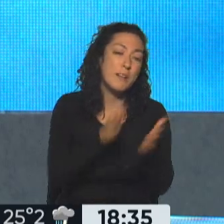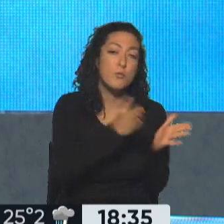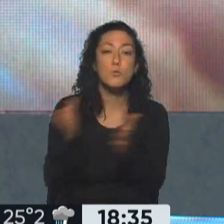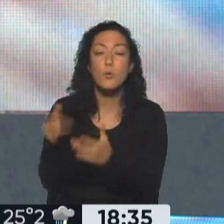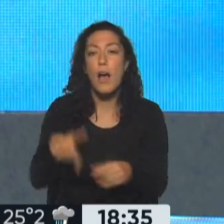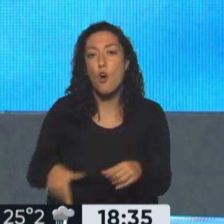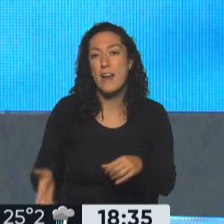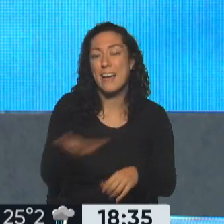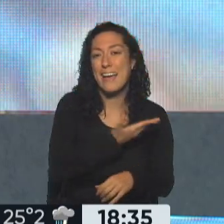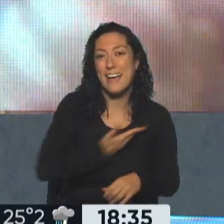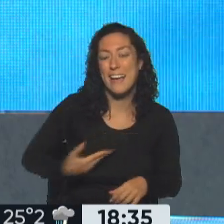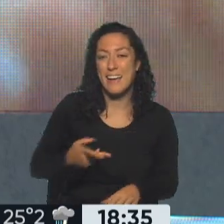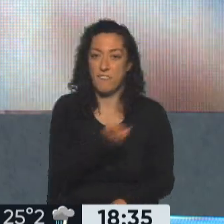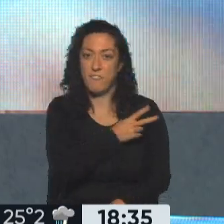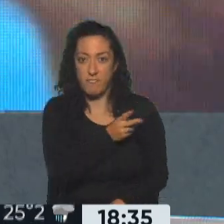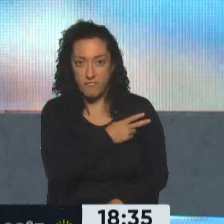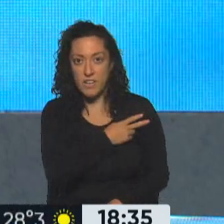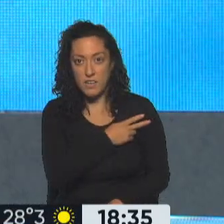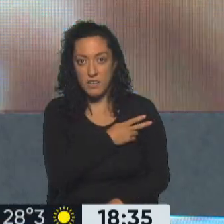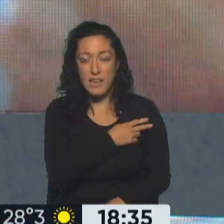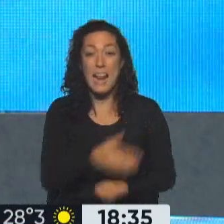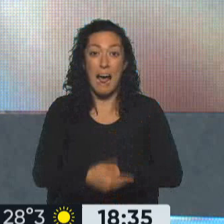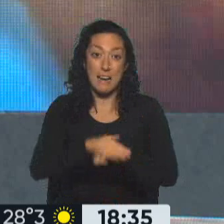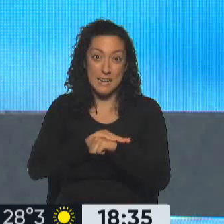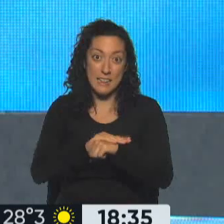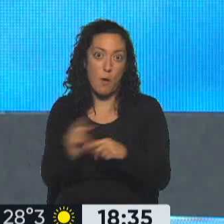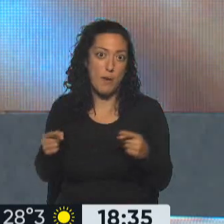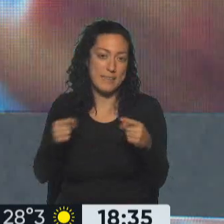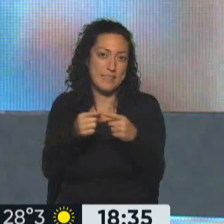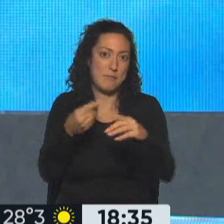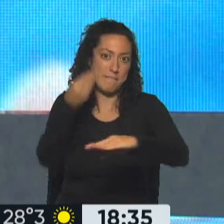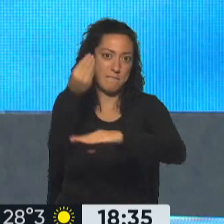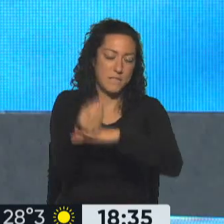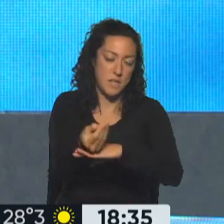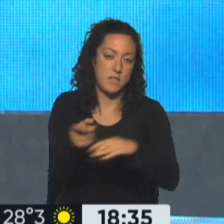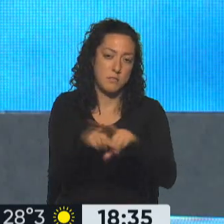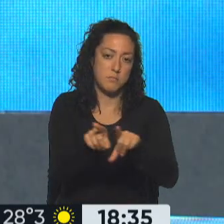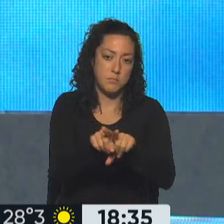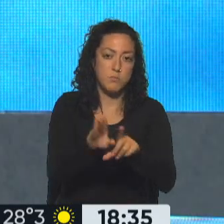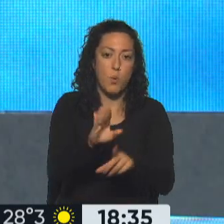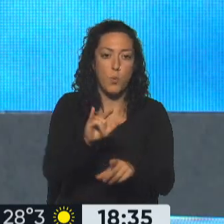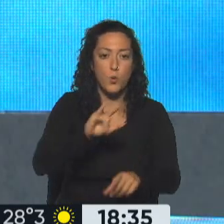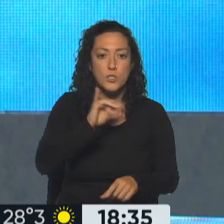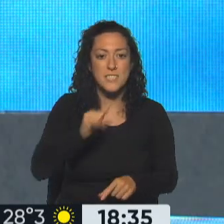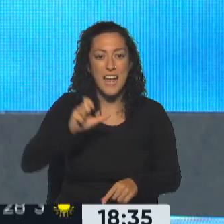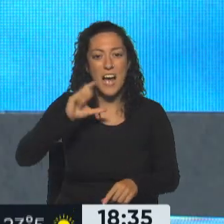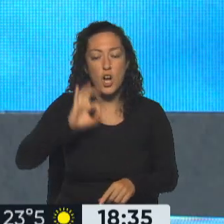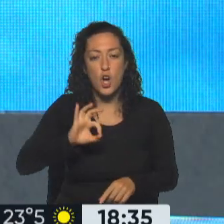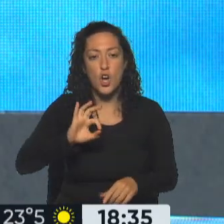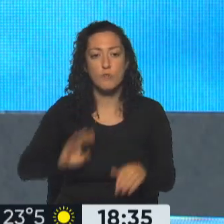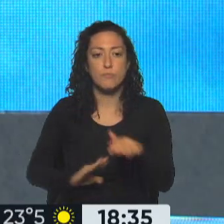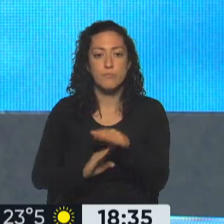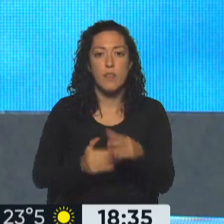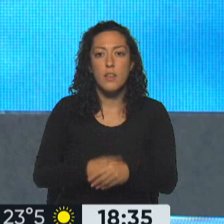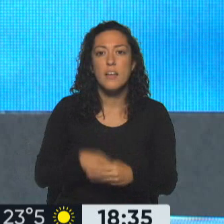jefe de gobierno pero el hombre aspira un poco más alto la recta en el marco de la designación de burzaco sobre esta decisión dijo